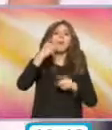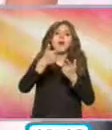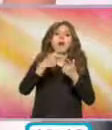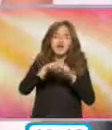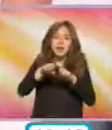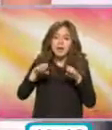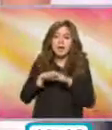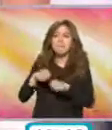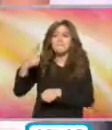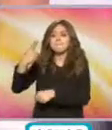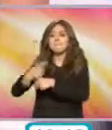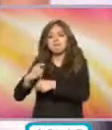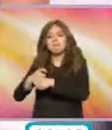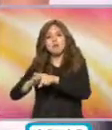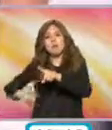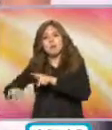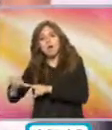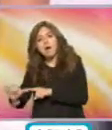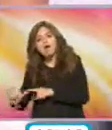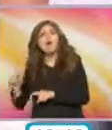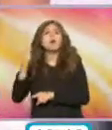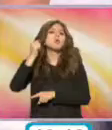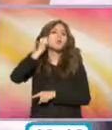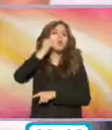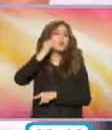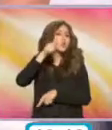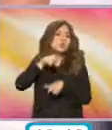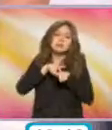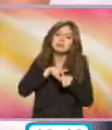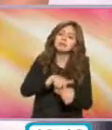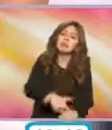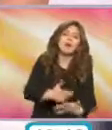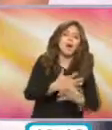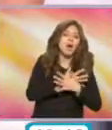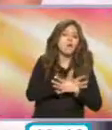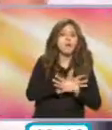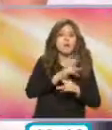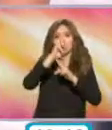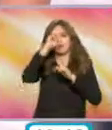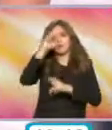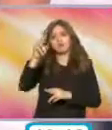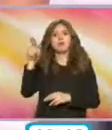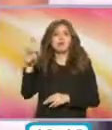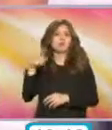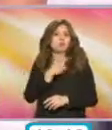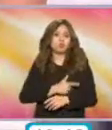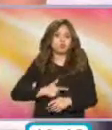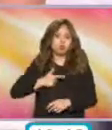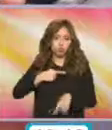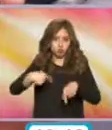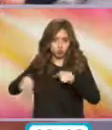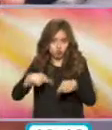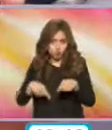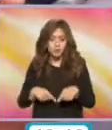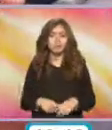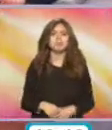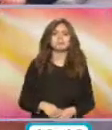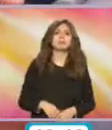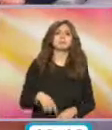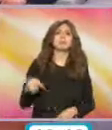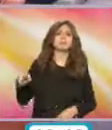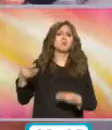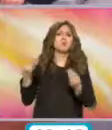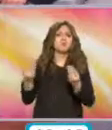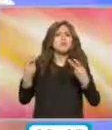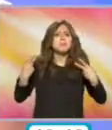esté, tú lo sigues, ¿no? Incluso por el mundo. Sí, por O supuesto. sea, muchas personas se la pasan ahorrando